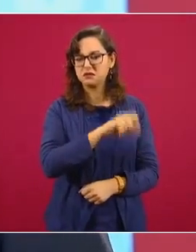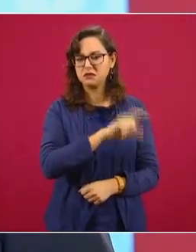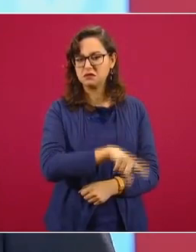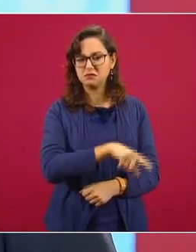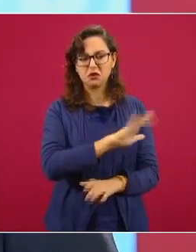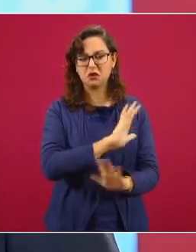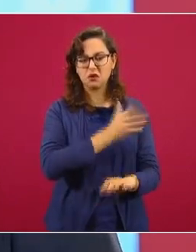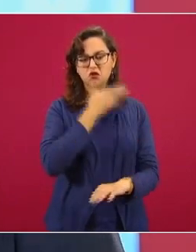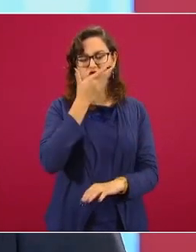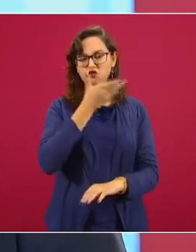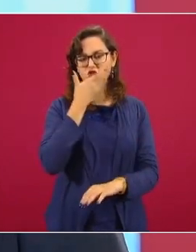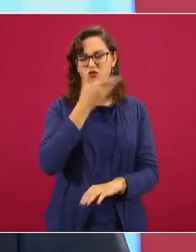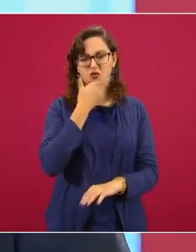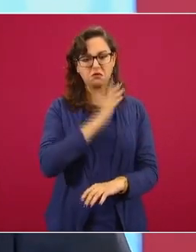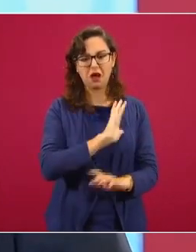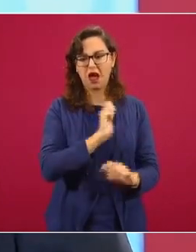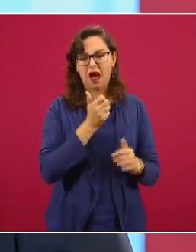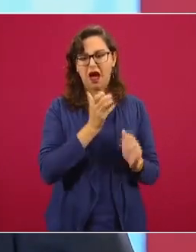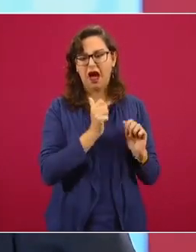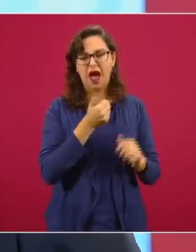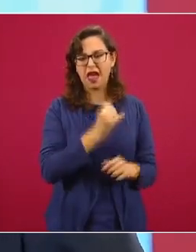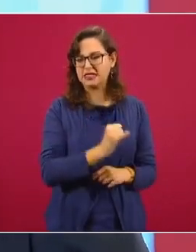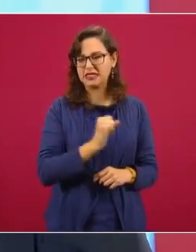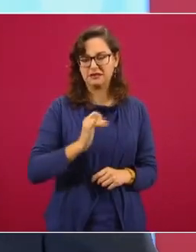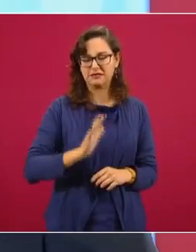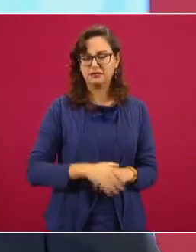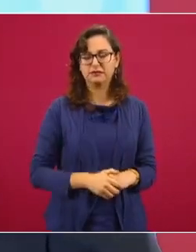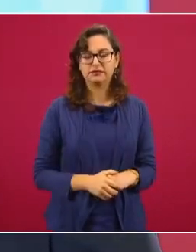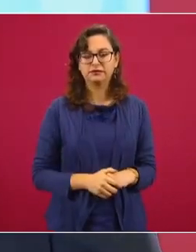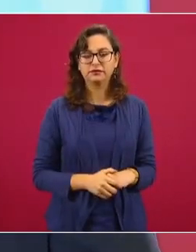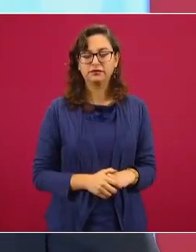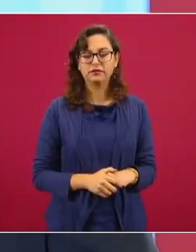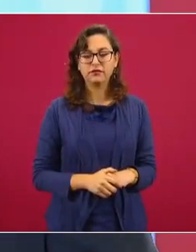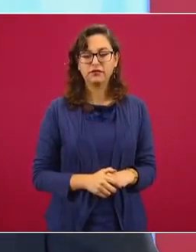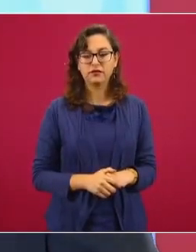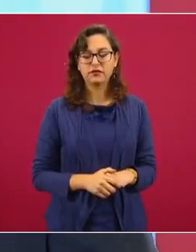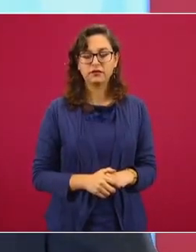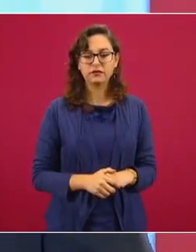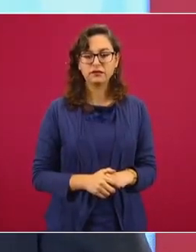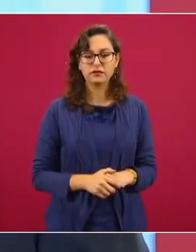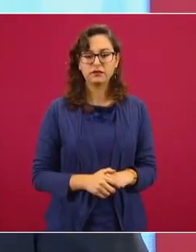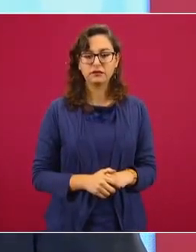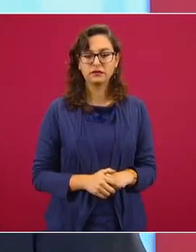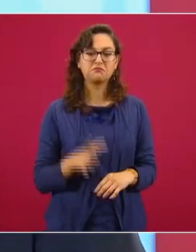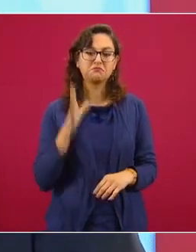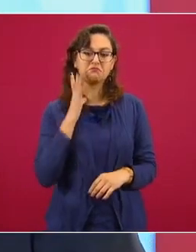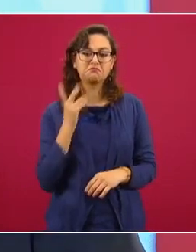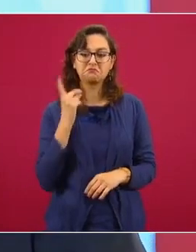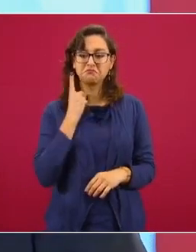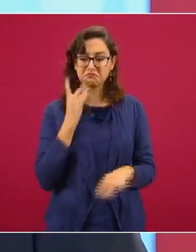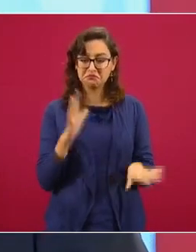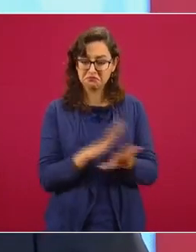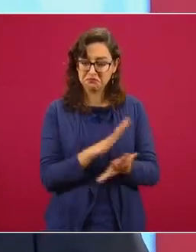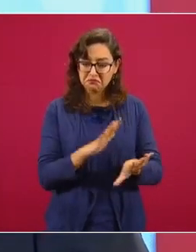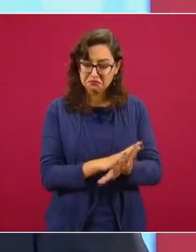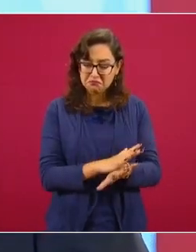como gobernadores, eran los mismos. Tampoco había mucho cambio en las cámaras,